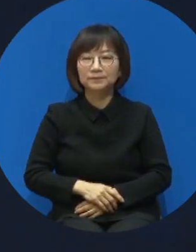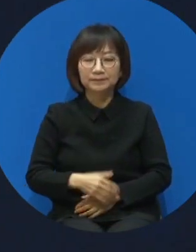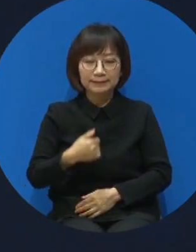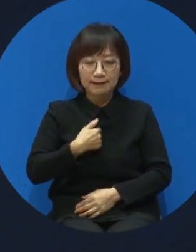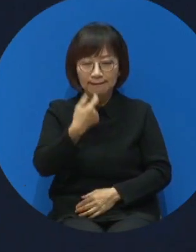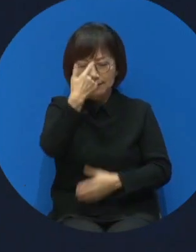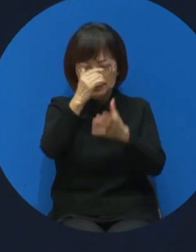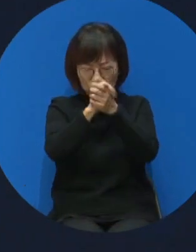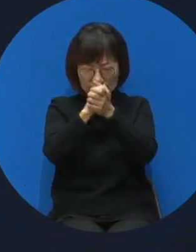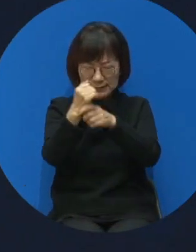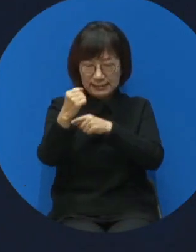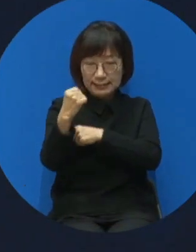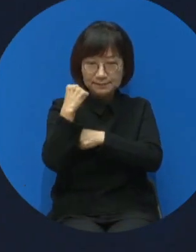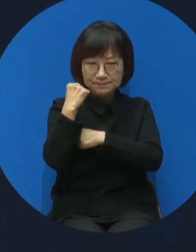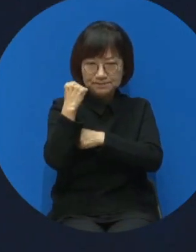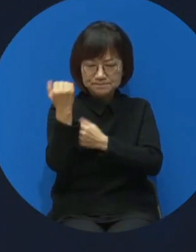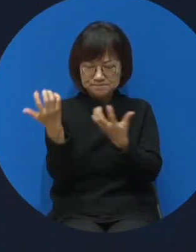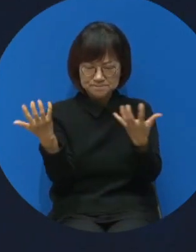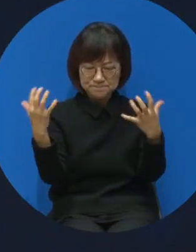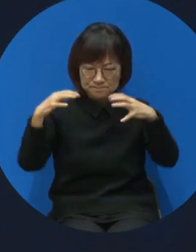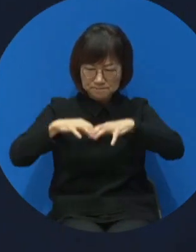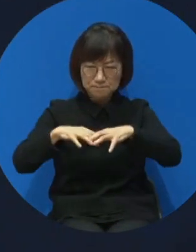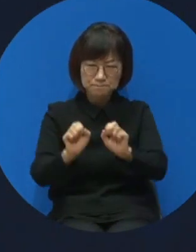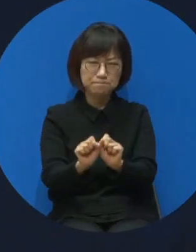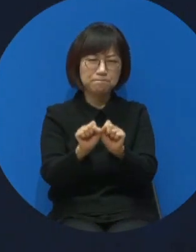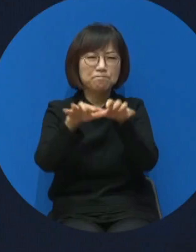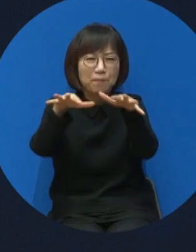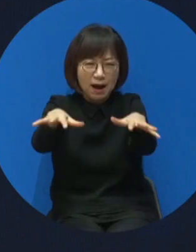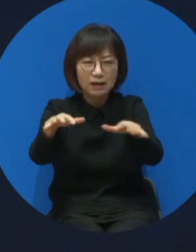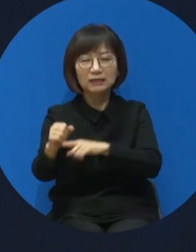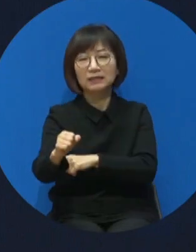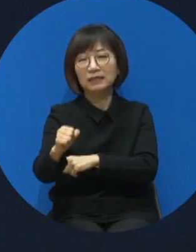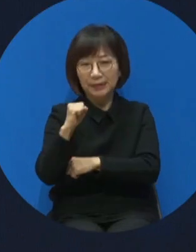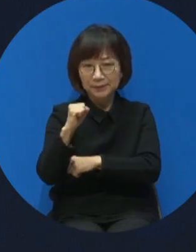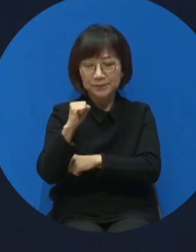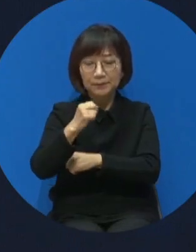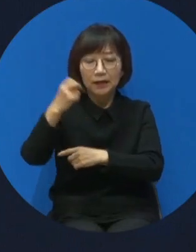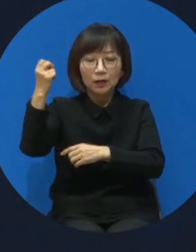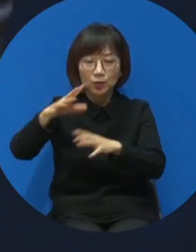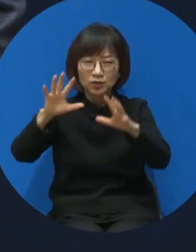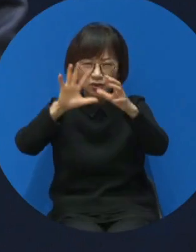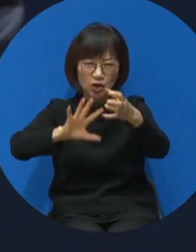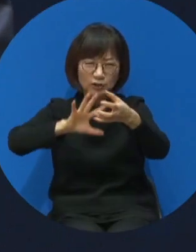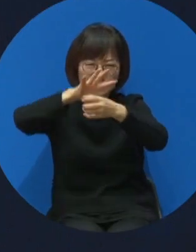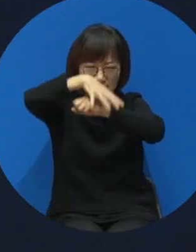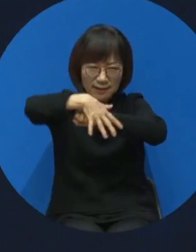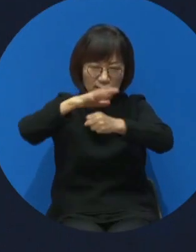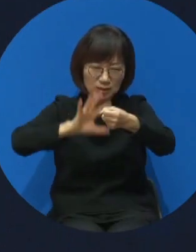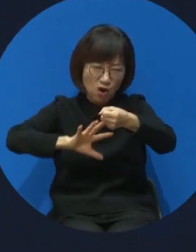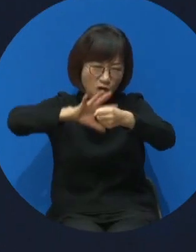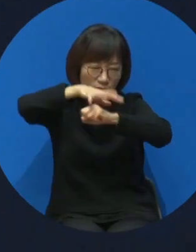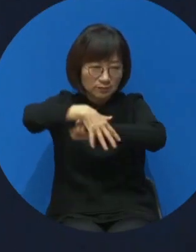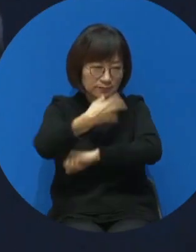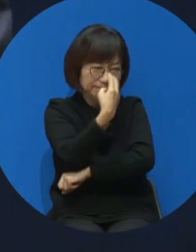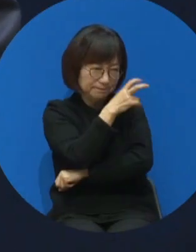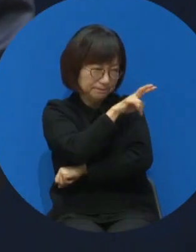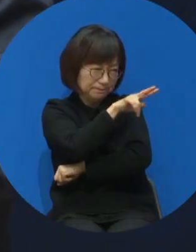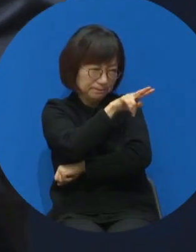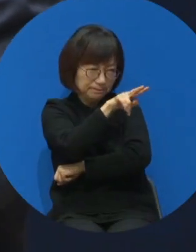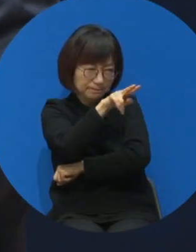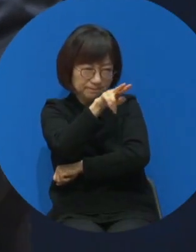seguir el salón asuman debate en el hombre eso va a ser esa torre decisión para poder visionar el mundo entero